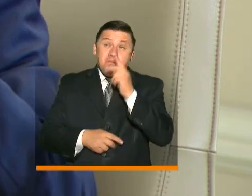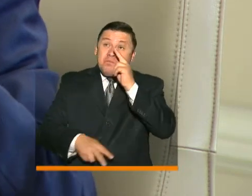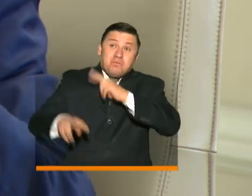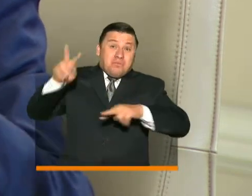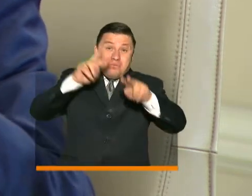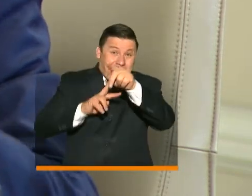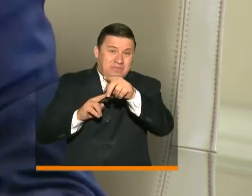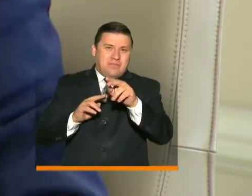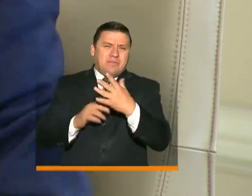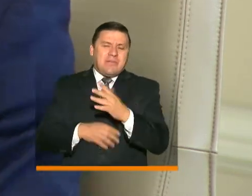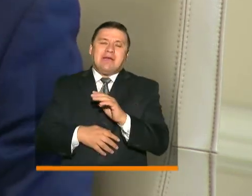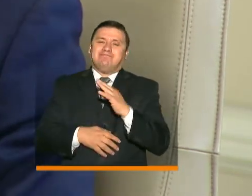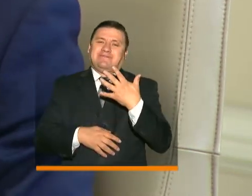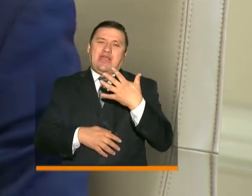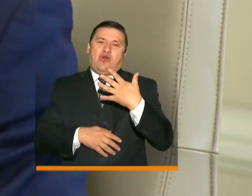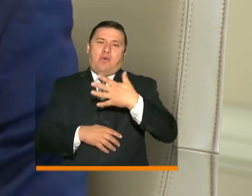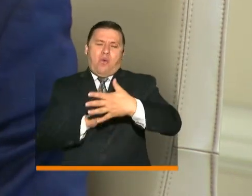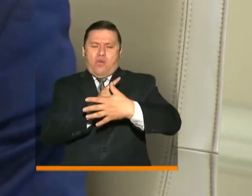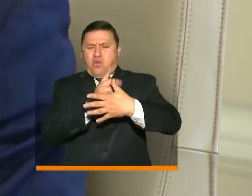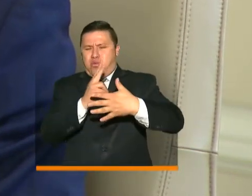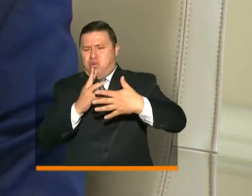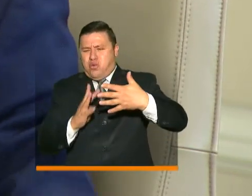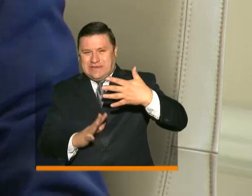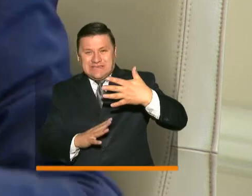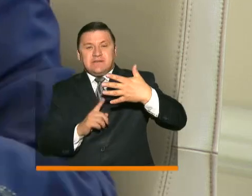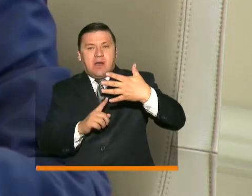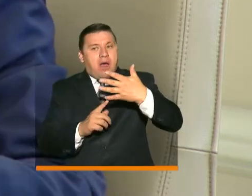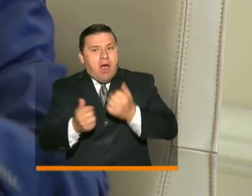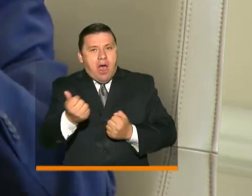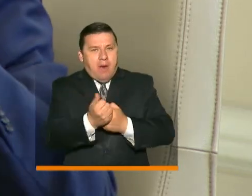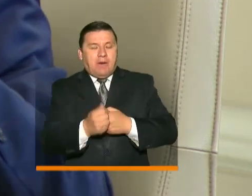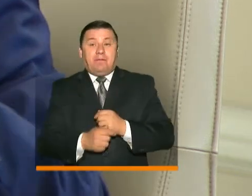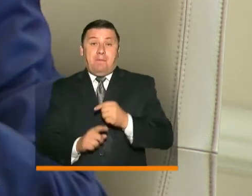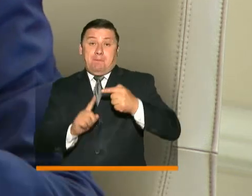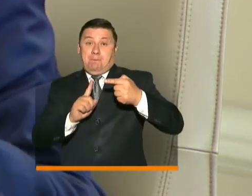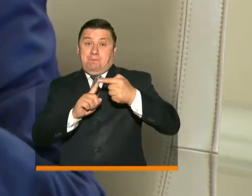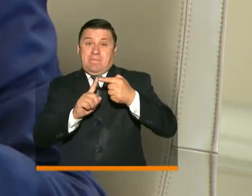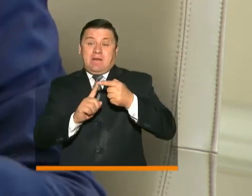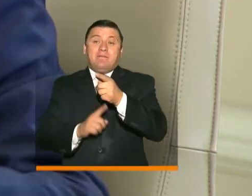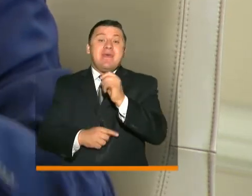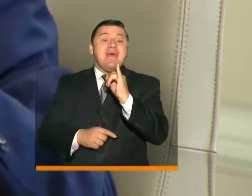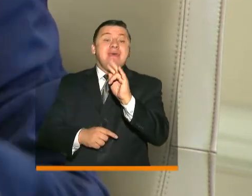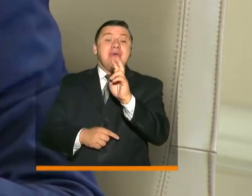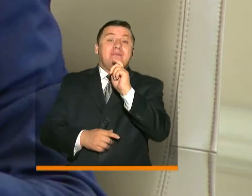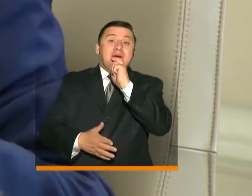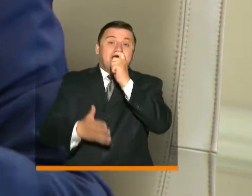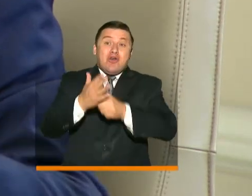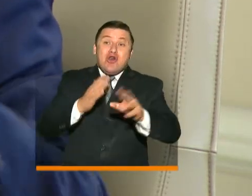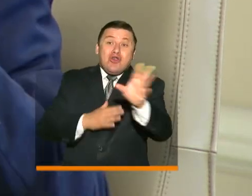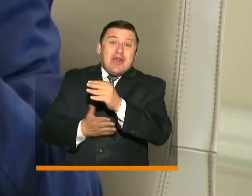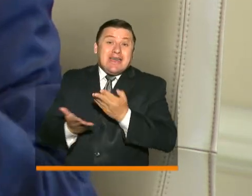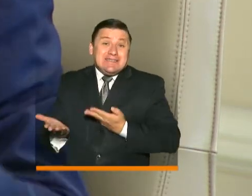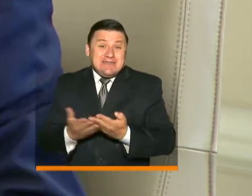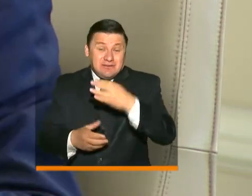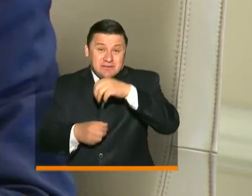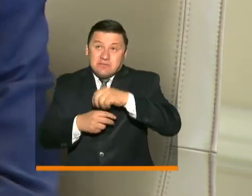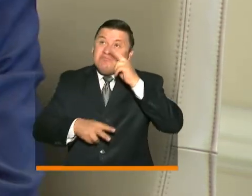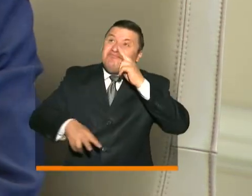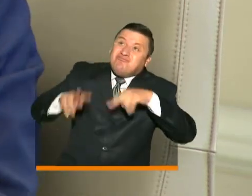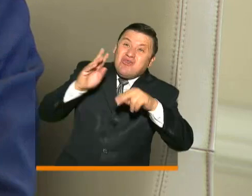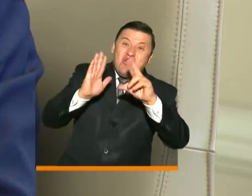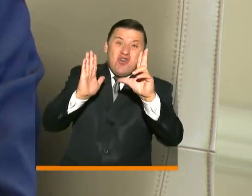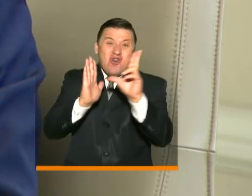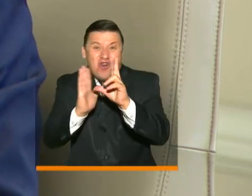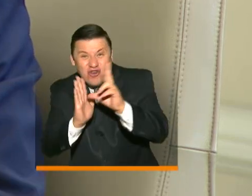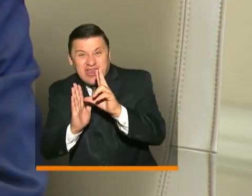turismo, 5 medidas efectivas. La primera de ellas, la exención del IVA a todos los servicios turísticos